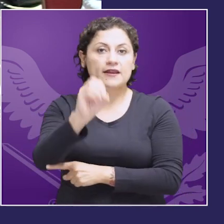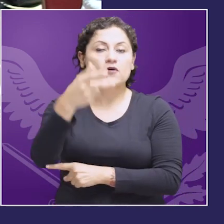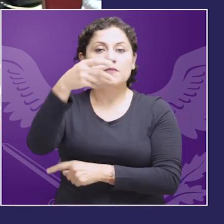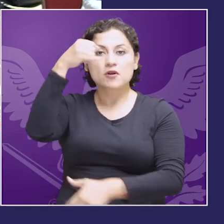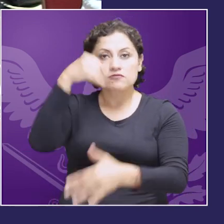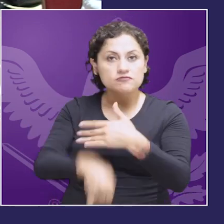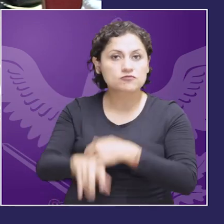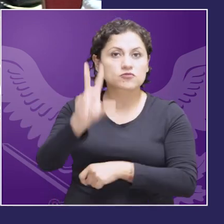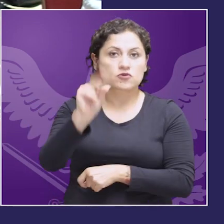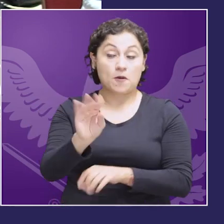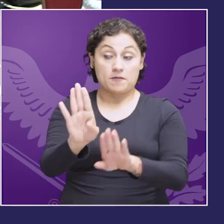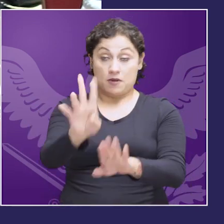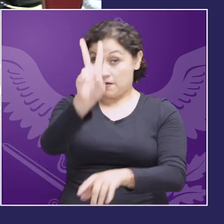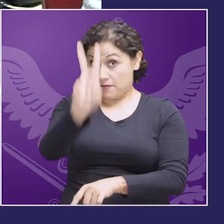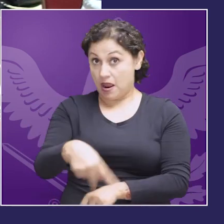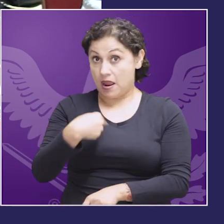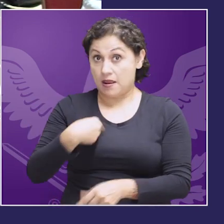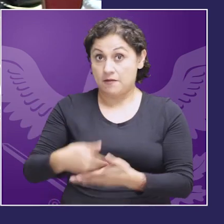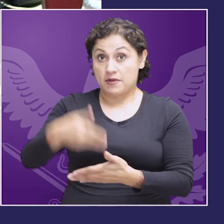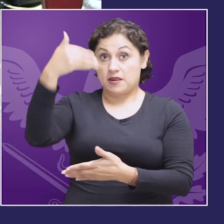eso era verdadera imparcialidad.